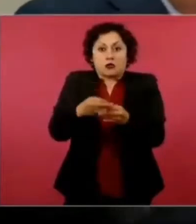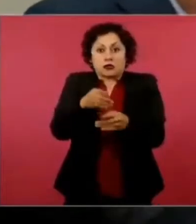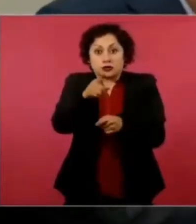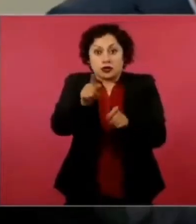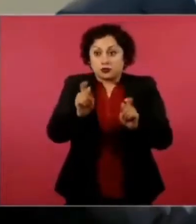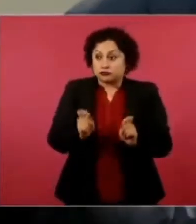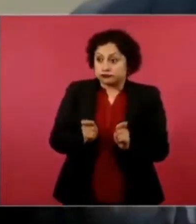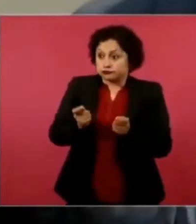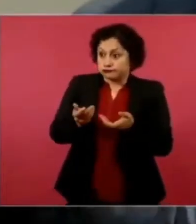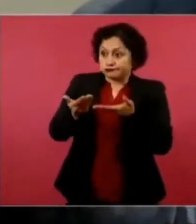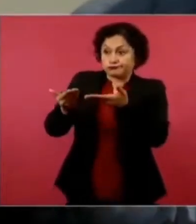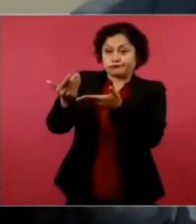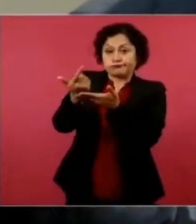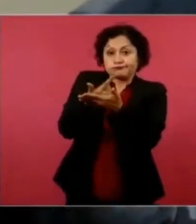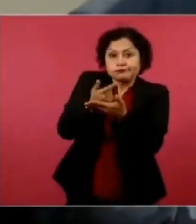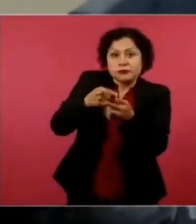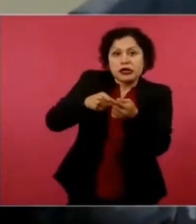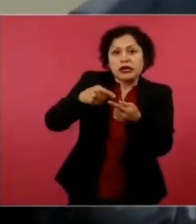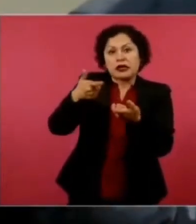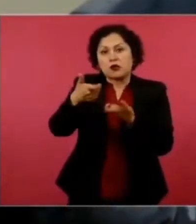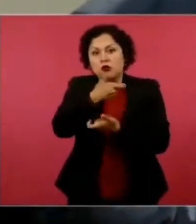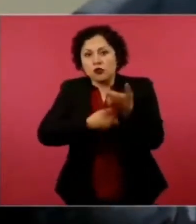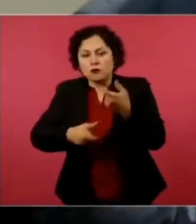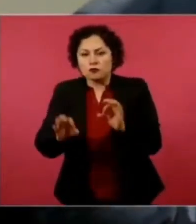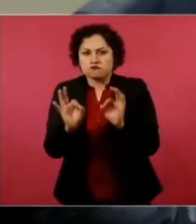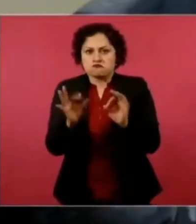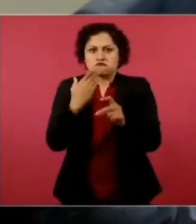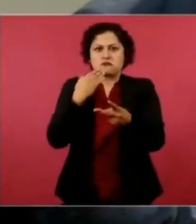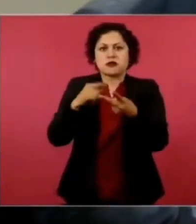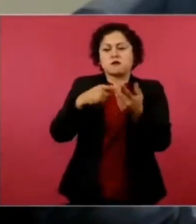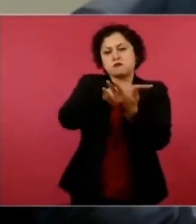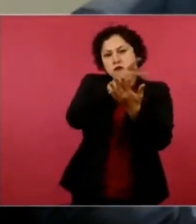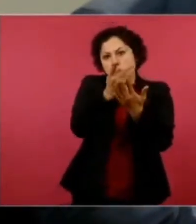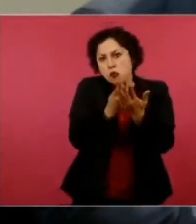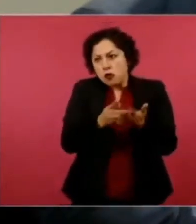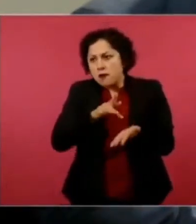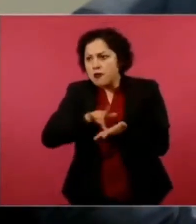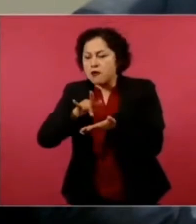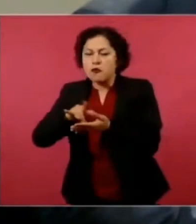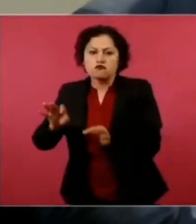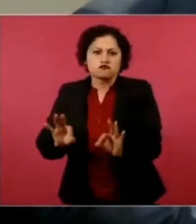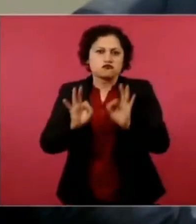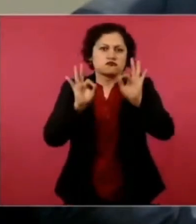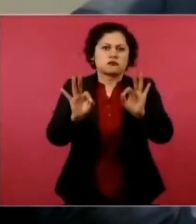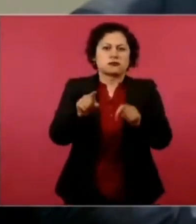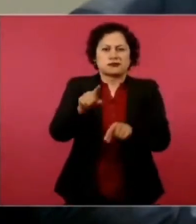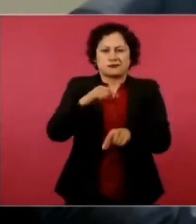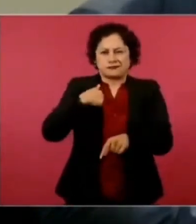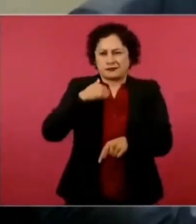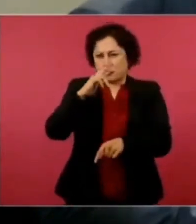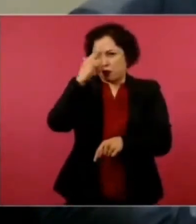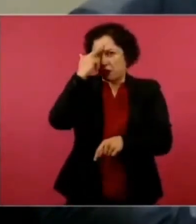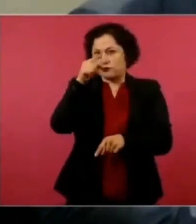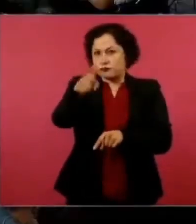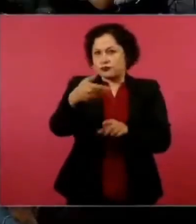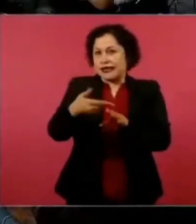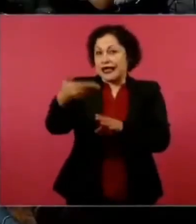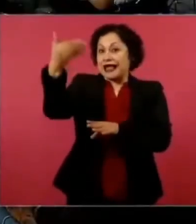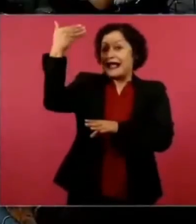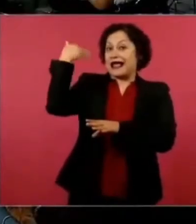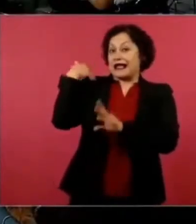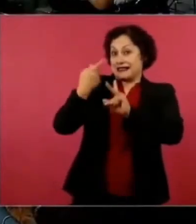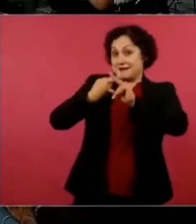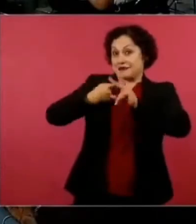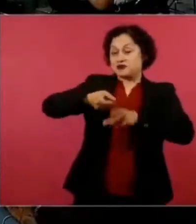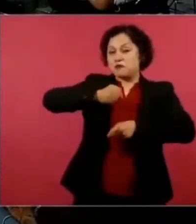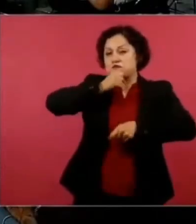buenas cuentas en la cuestión de programas sociales. También recuerdo su planteamiento en campaña, que uno de